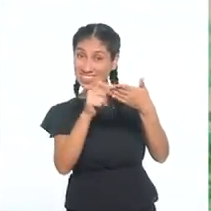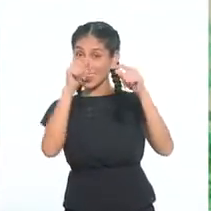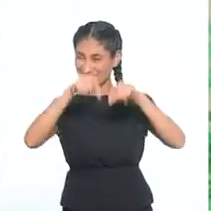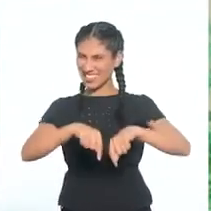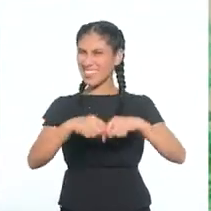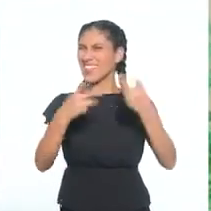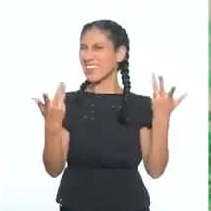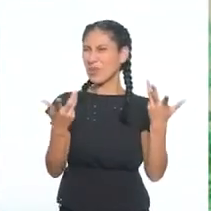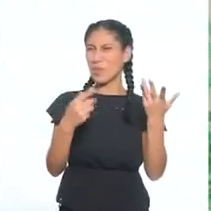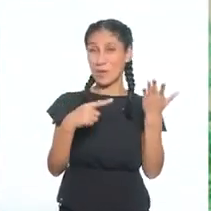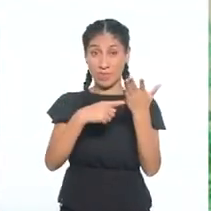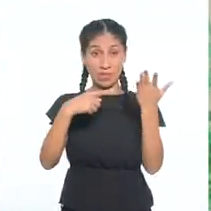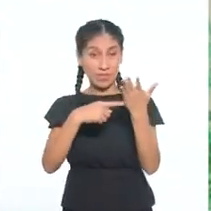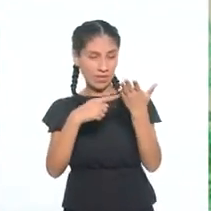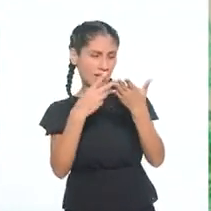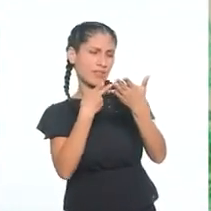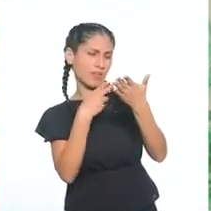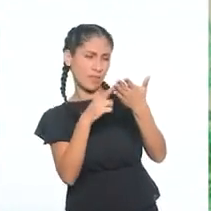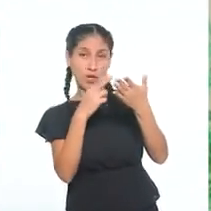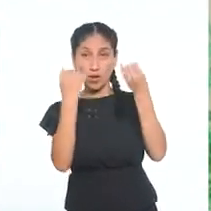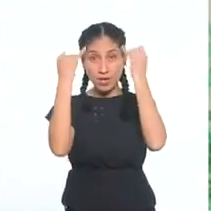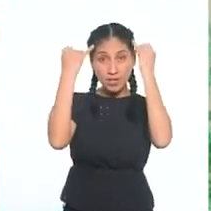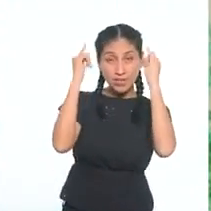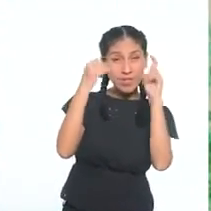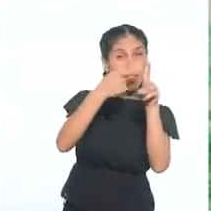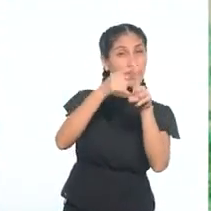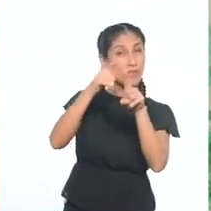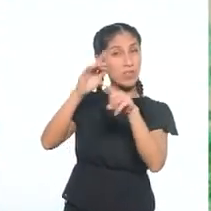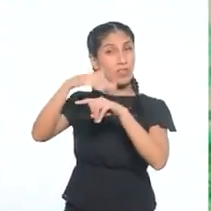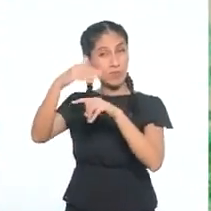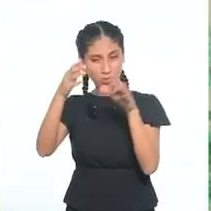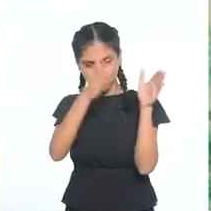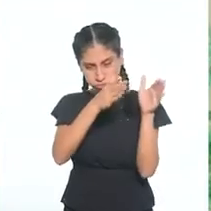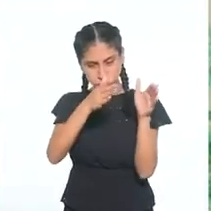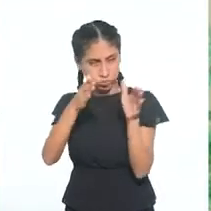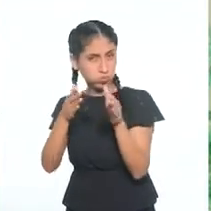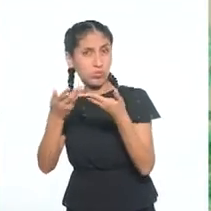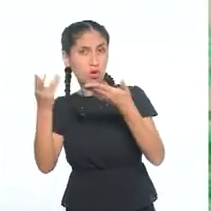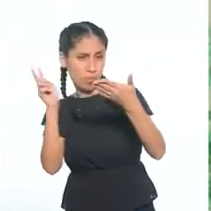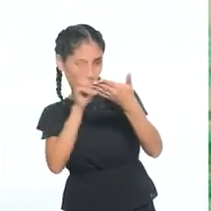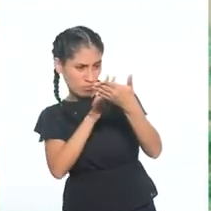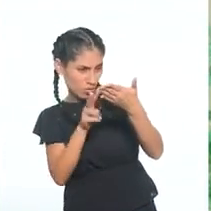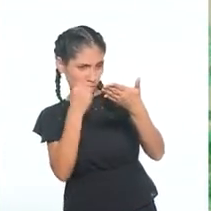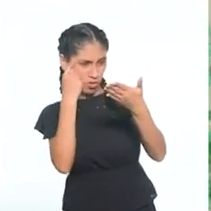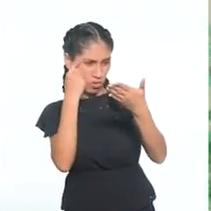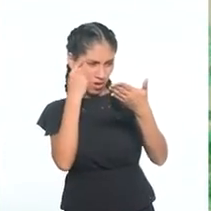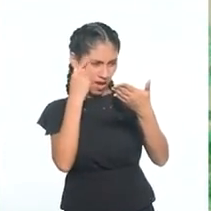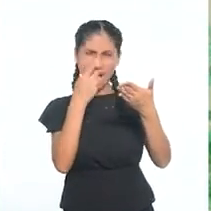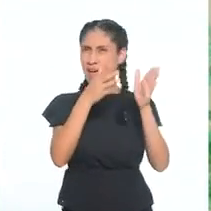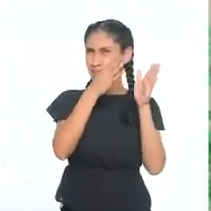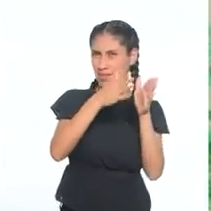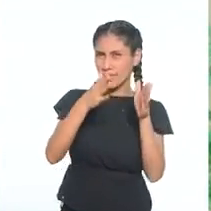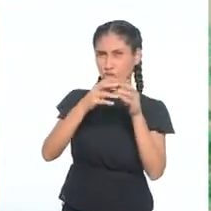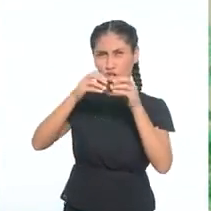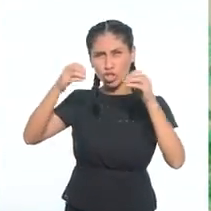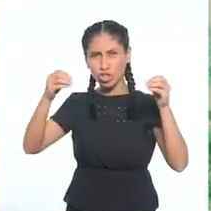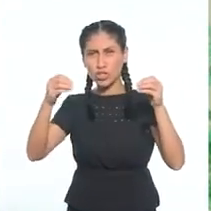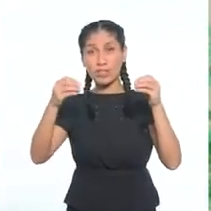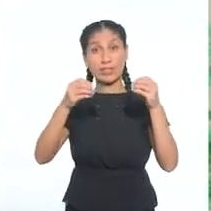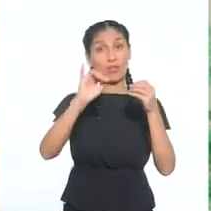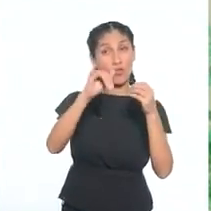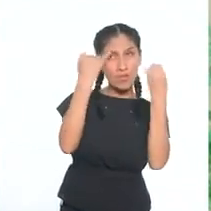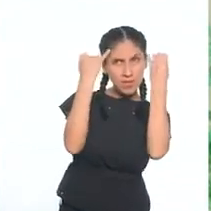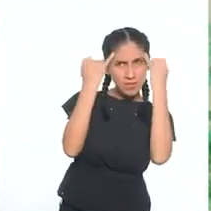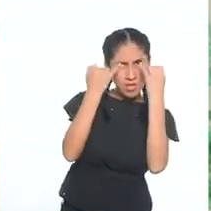esta técnica se complementa con la agrupación de ideas y la jerarquización de estas teniendo en cuenta la relación significativa que debe existir